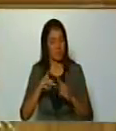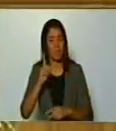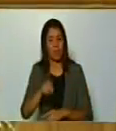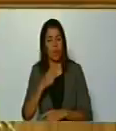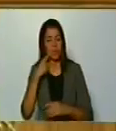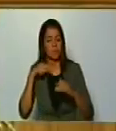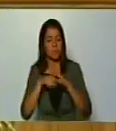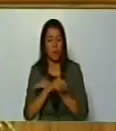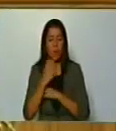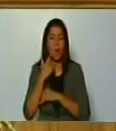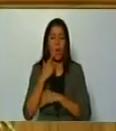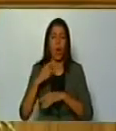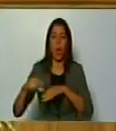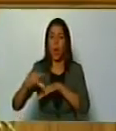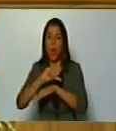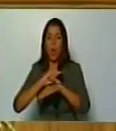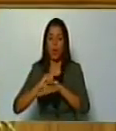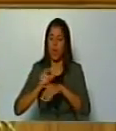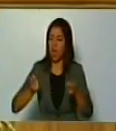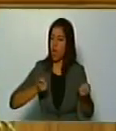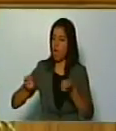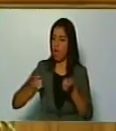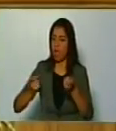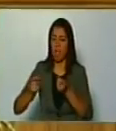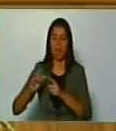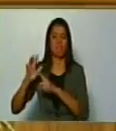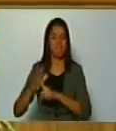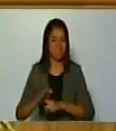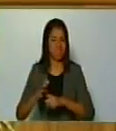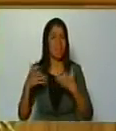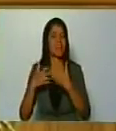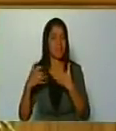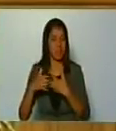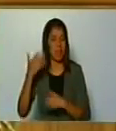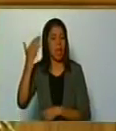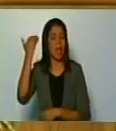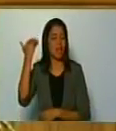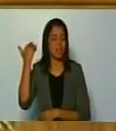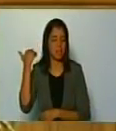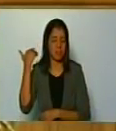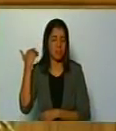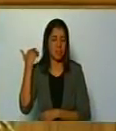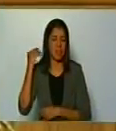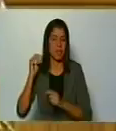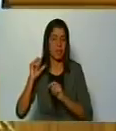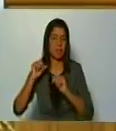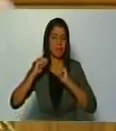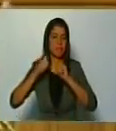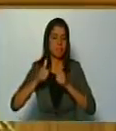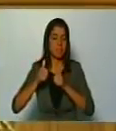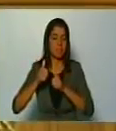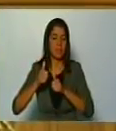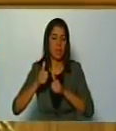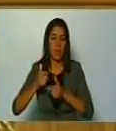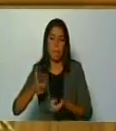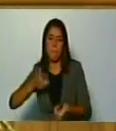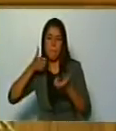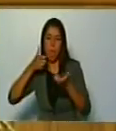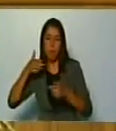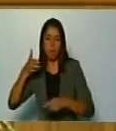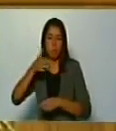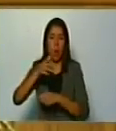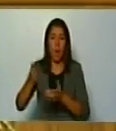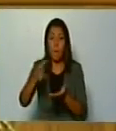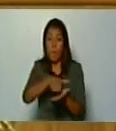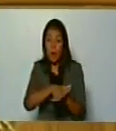Estado que se instauró en Venezuela a partir de aquella nefasta consigna: disparen primero y